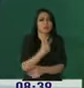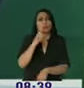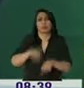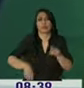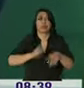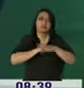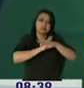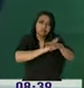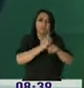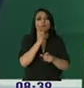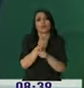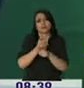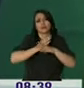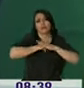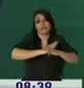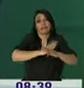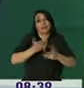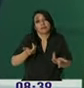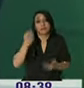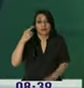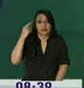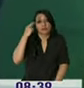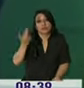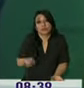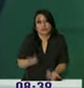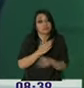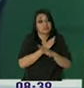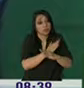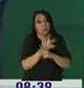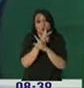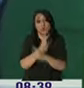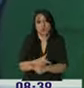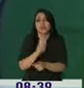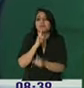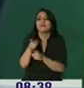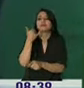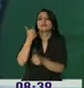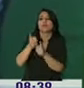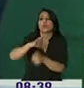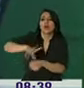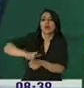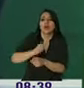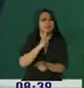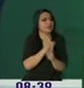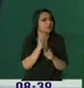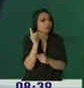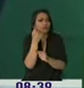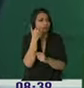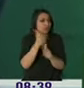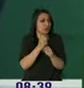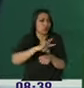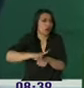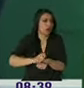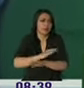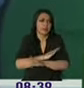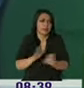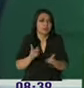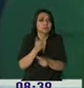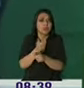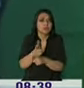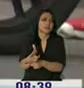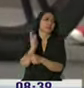Claro, y... ¿Qué no más se le llevaron aparentemente? No, al señor el celular. ¿Solo el celular? Sí, a él el celular. ¿El celular? Pues el celular lo